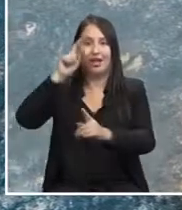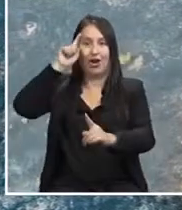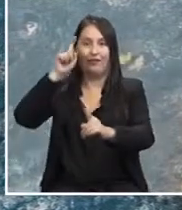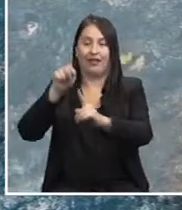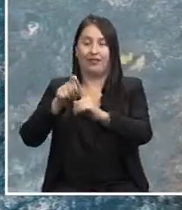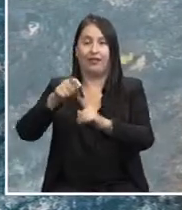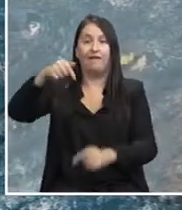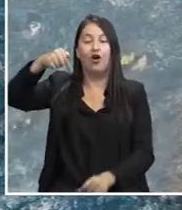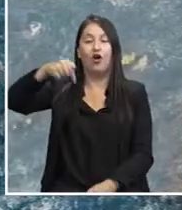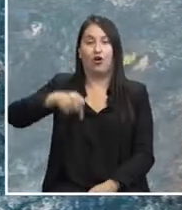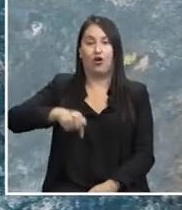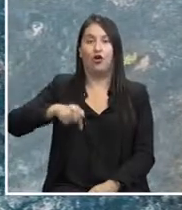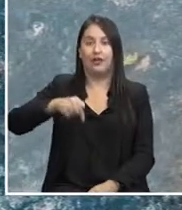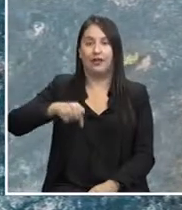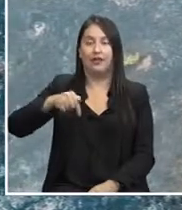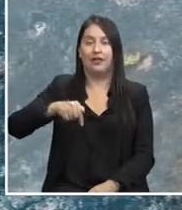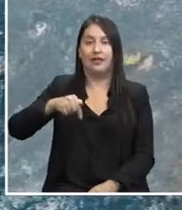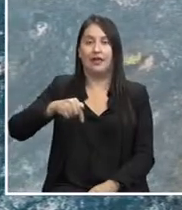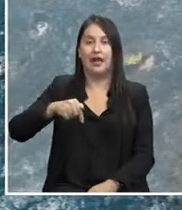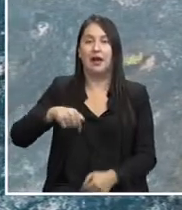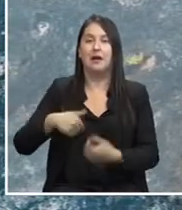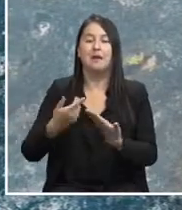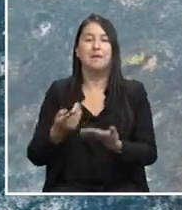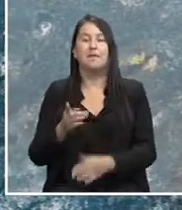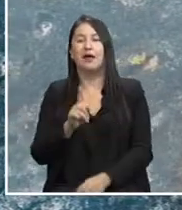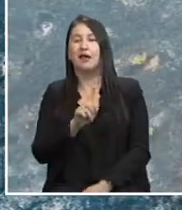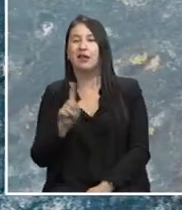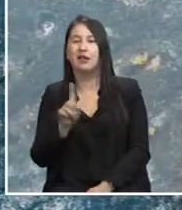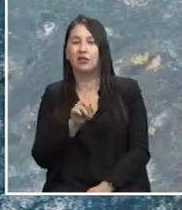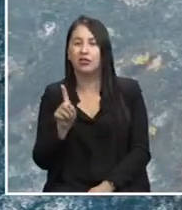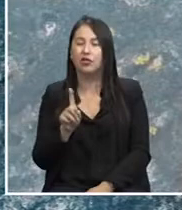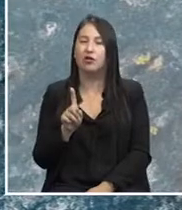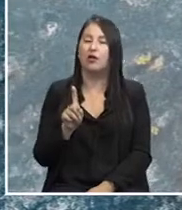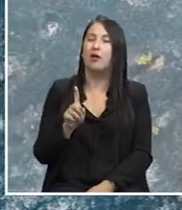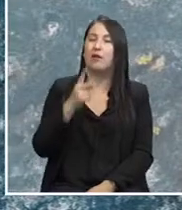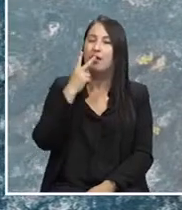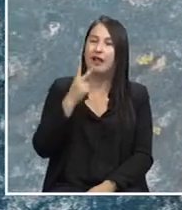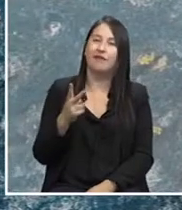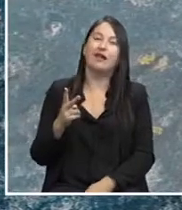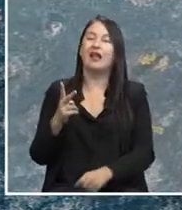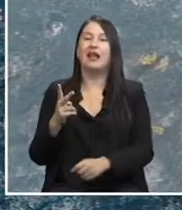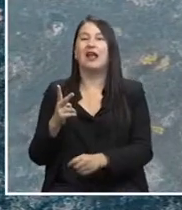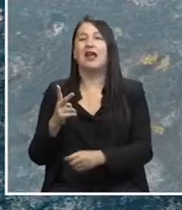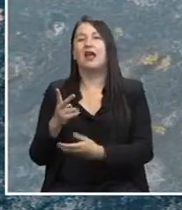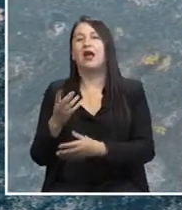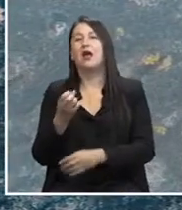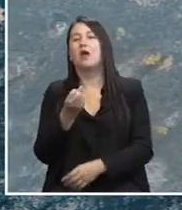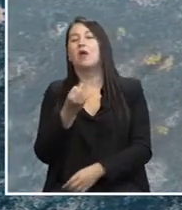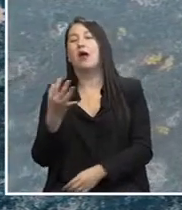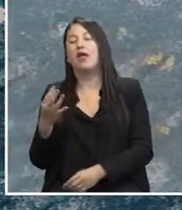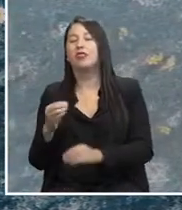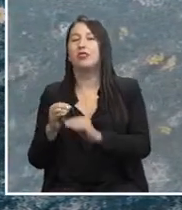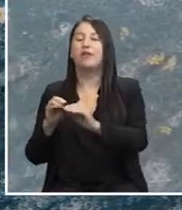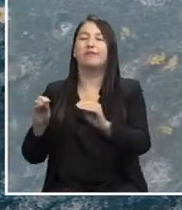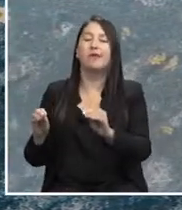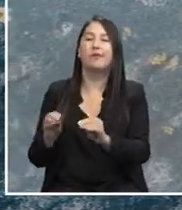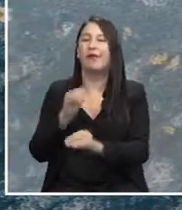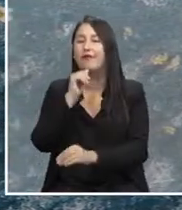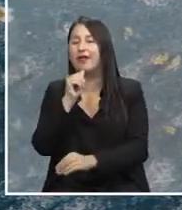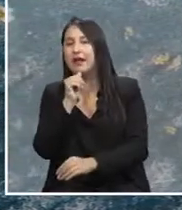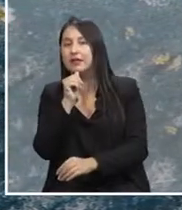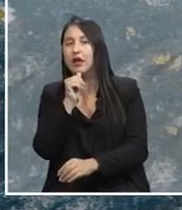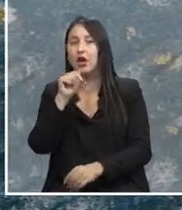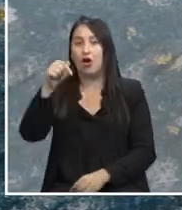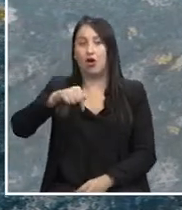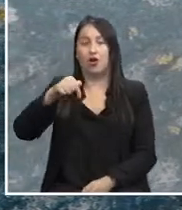Hoy día, para no tener que lidiar, ¿cierto?, con proyecciones de población, proyecciones de crecimiento económico, digamos que hoy día